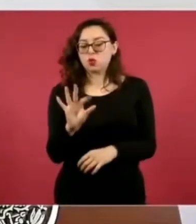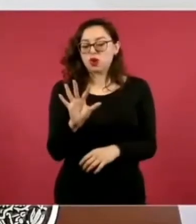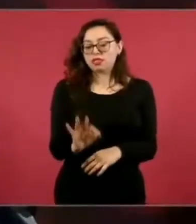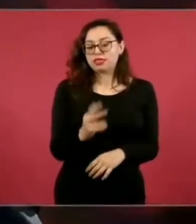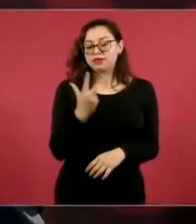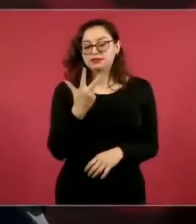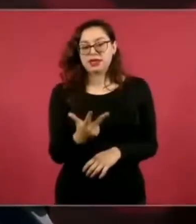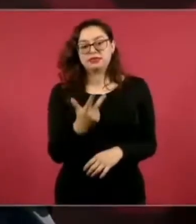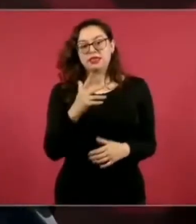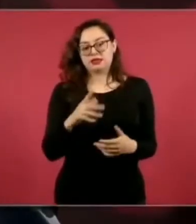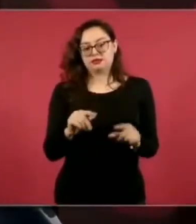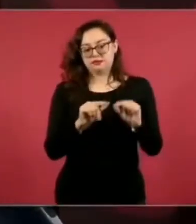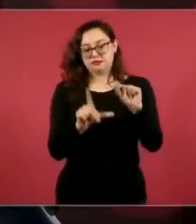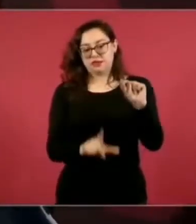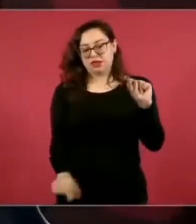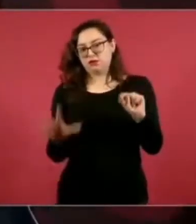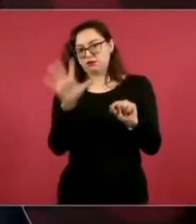territorio